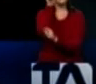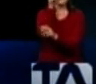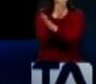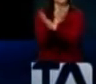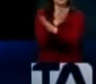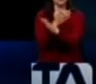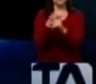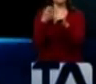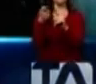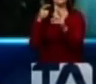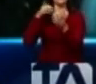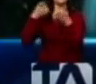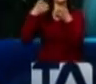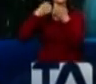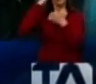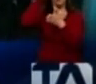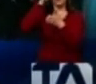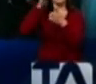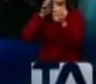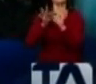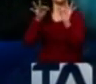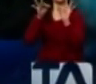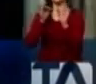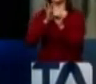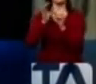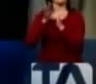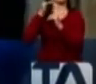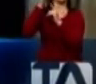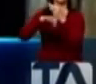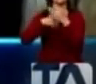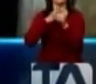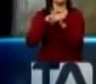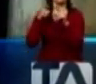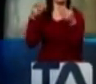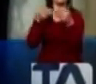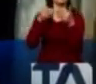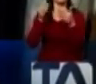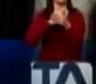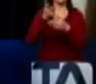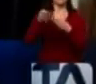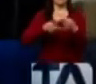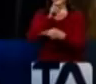y miembros de criminalística de la Policía Nacional, allanaron una vivienda.